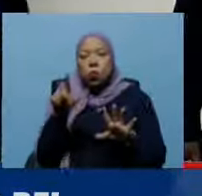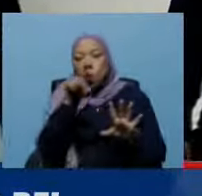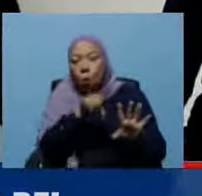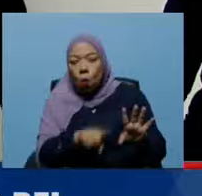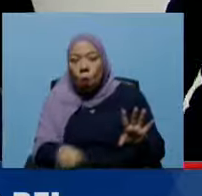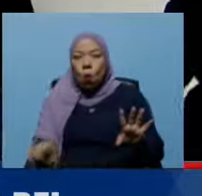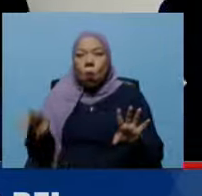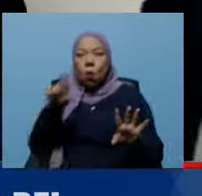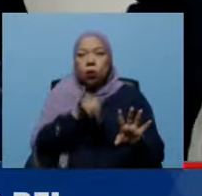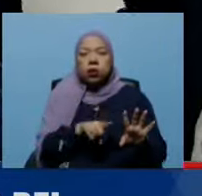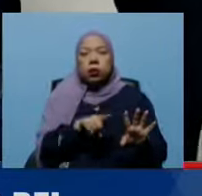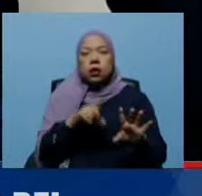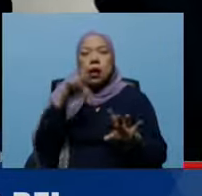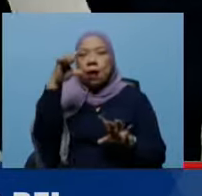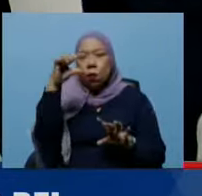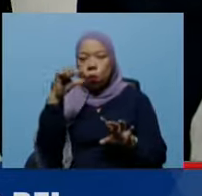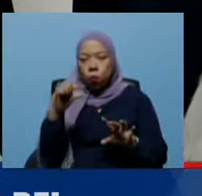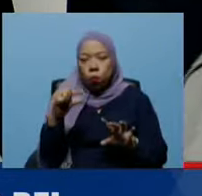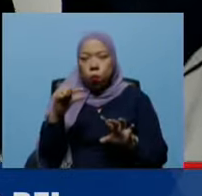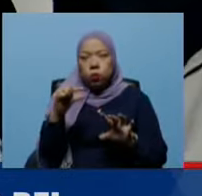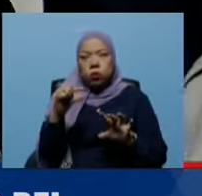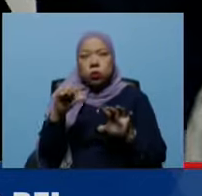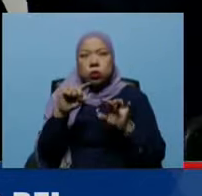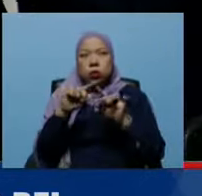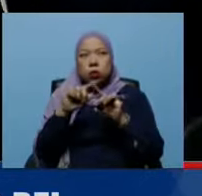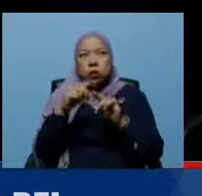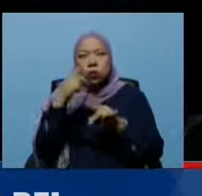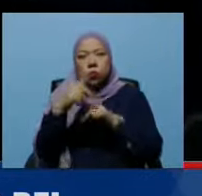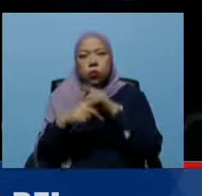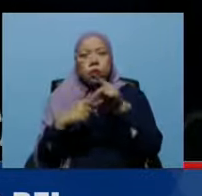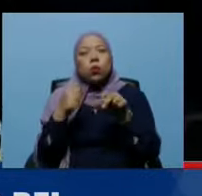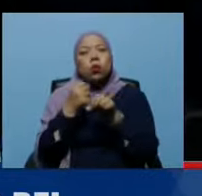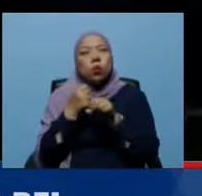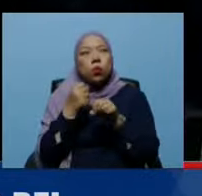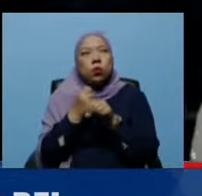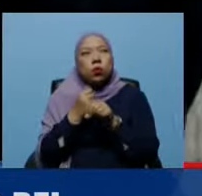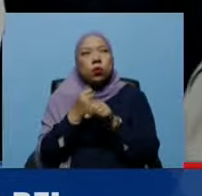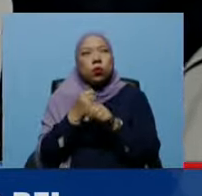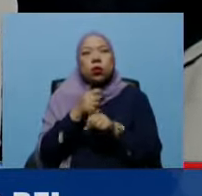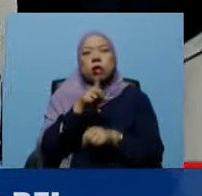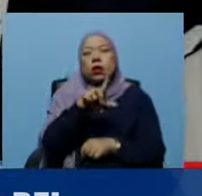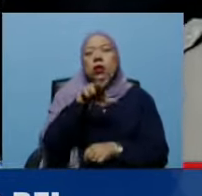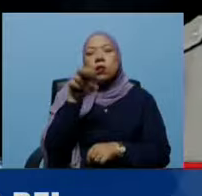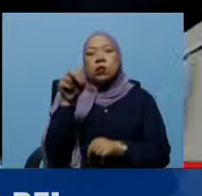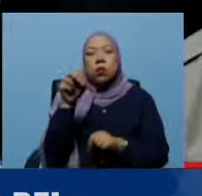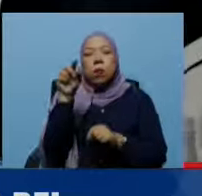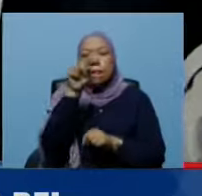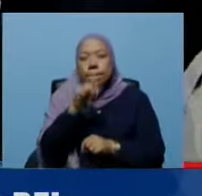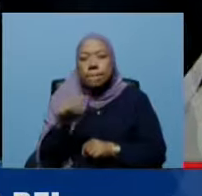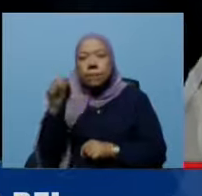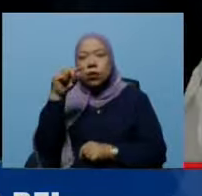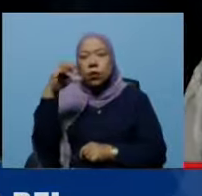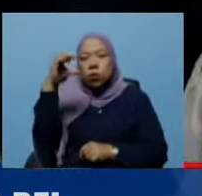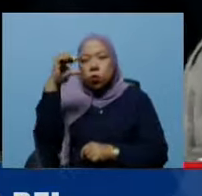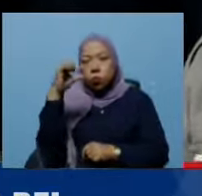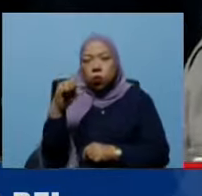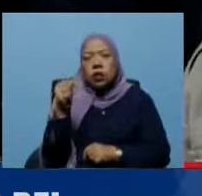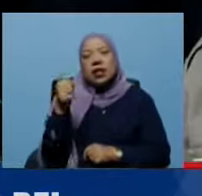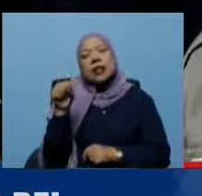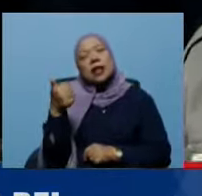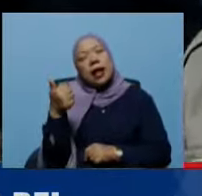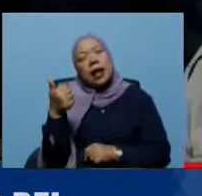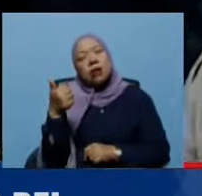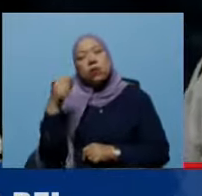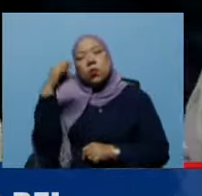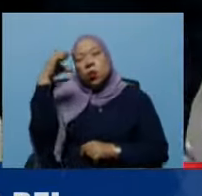18 rodillos para reducir el área de la palanquilla. Como le dije, de 130 milímetros, llevarla a 10